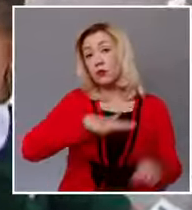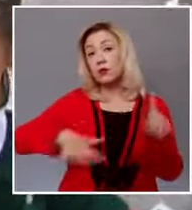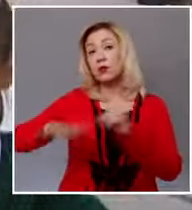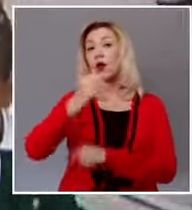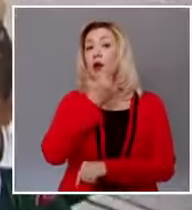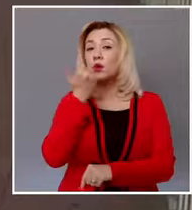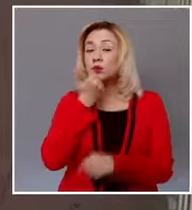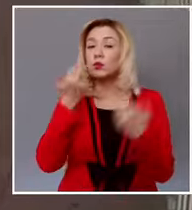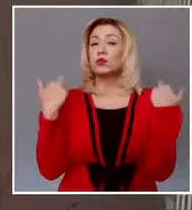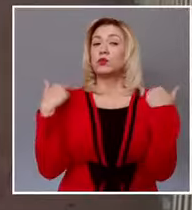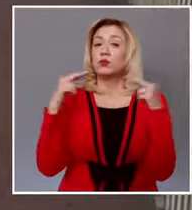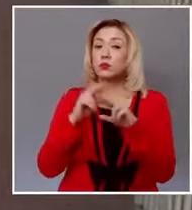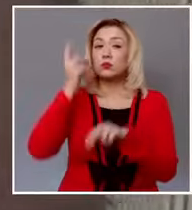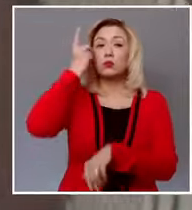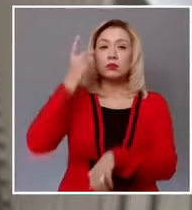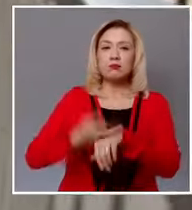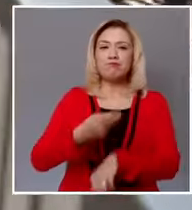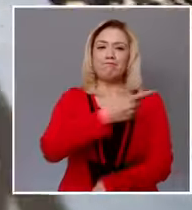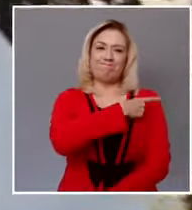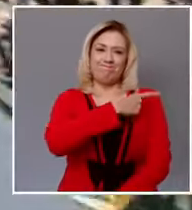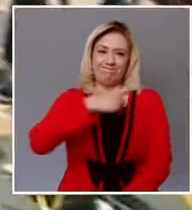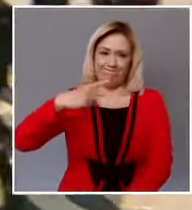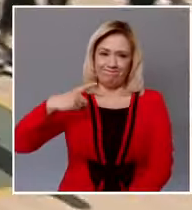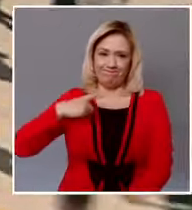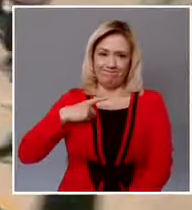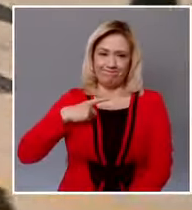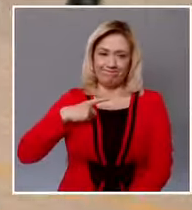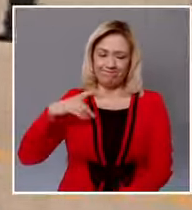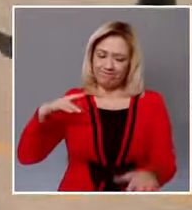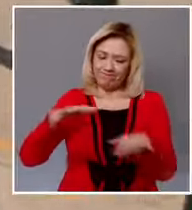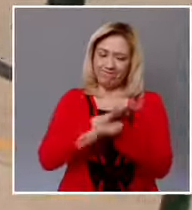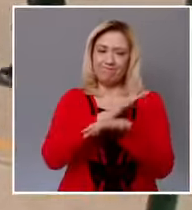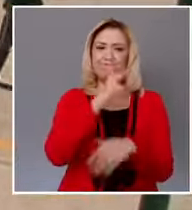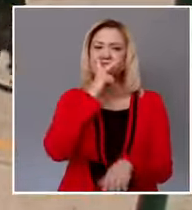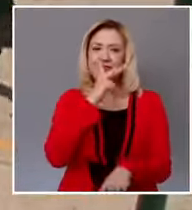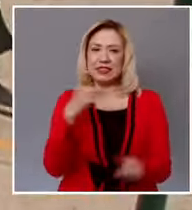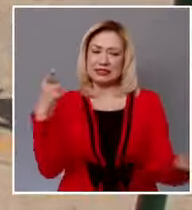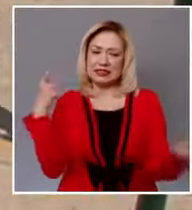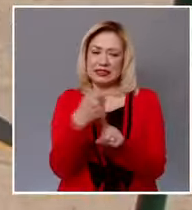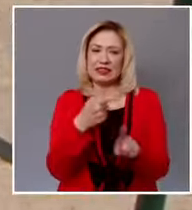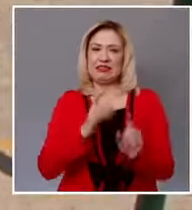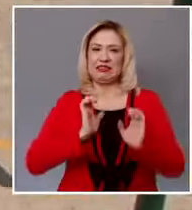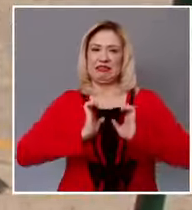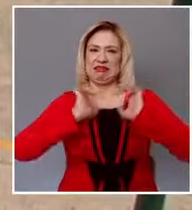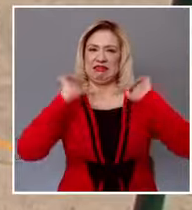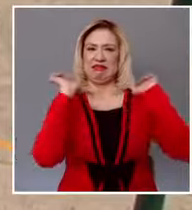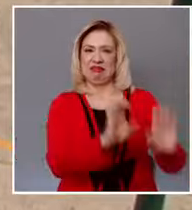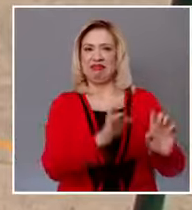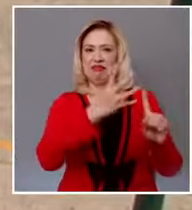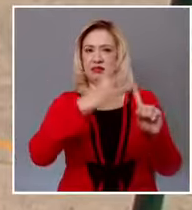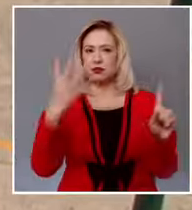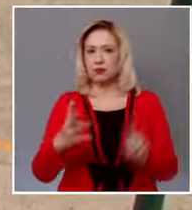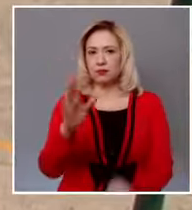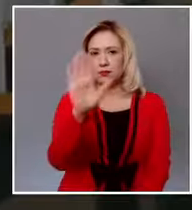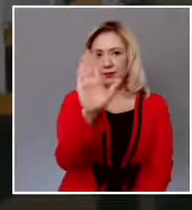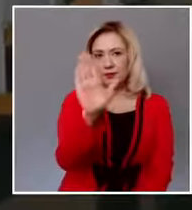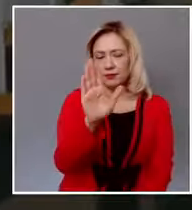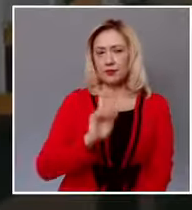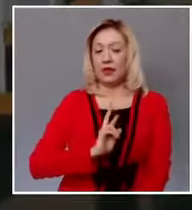del plantel lenguaje ni actitudes transfóbicas. La obligación de que el colegio cuente con zonas seguras